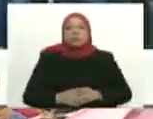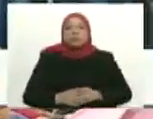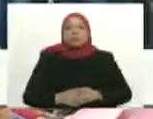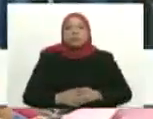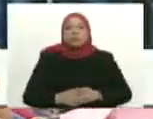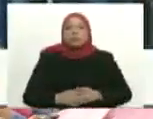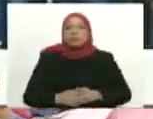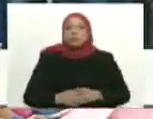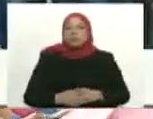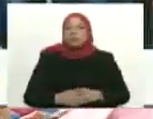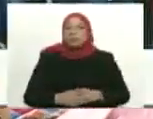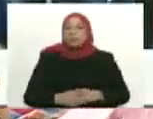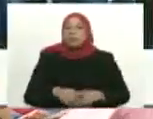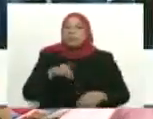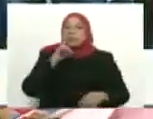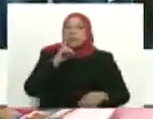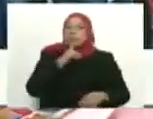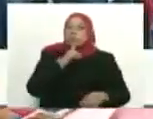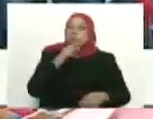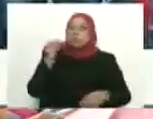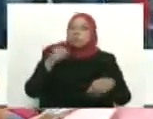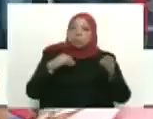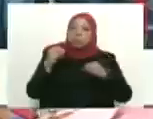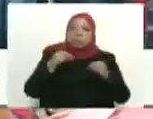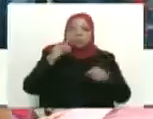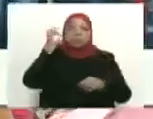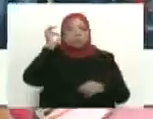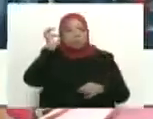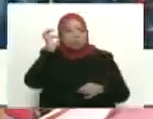Francis, lo que pasa es que vengo nombrando puras mujeres y llego aquí y digo, ¡ay!